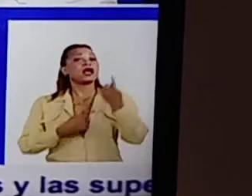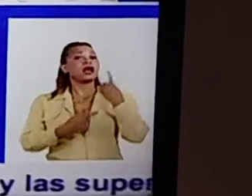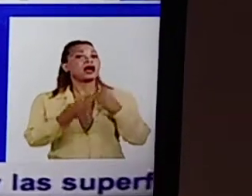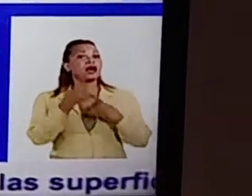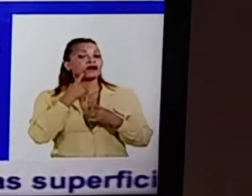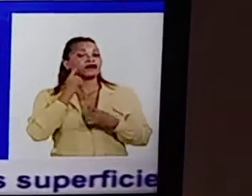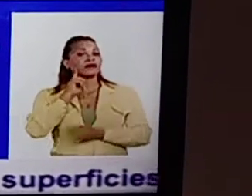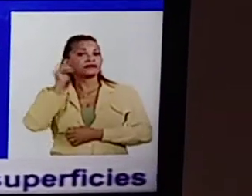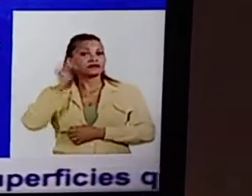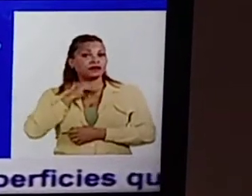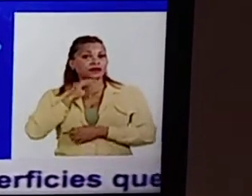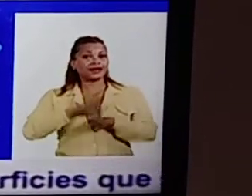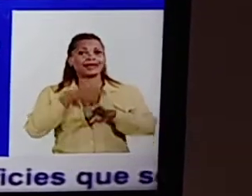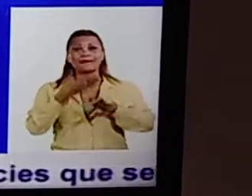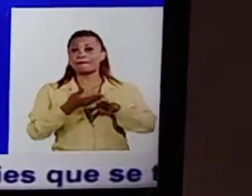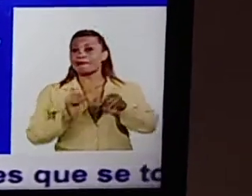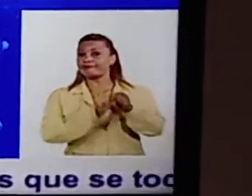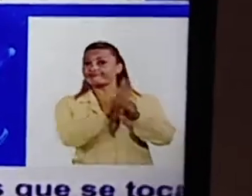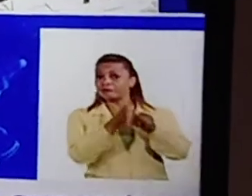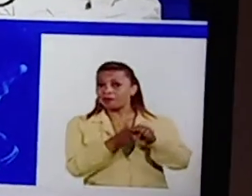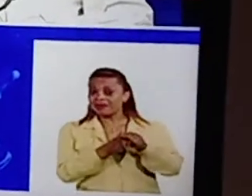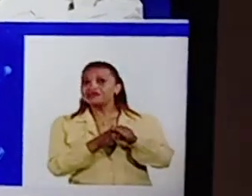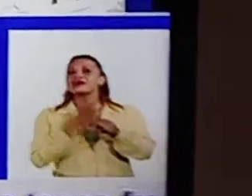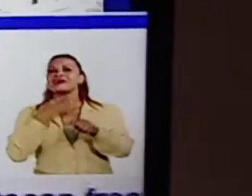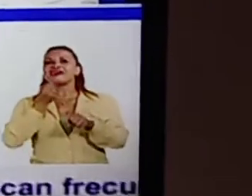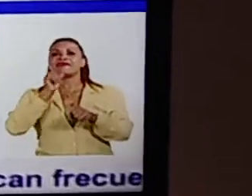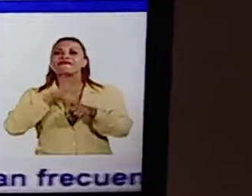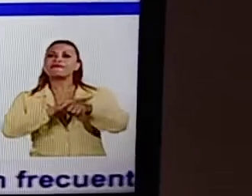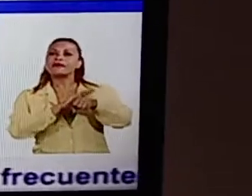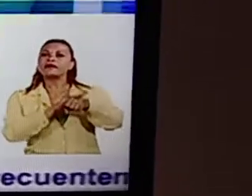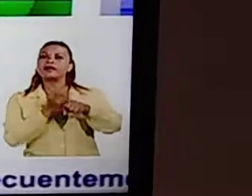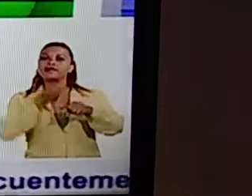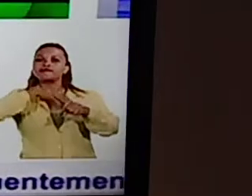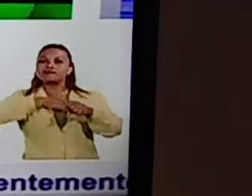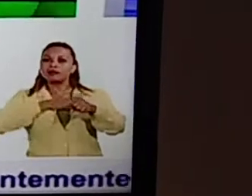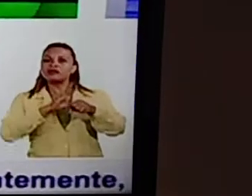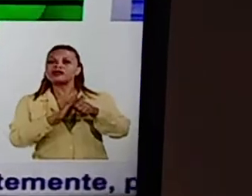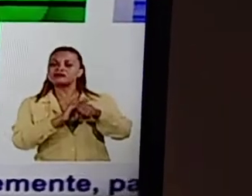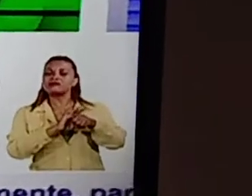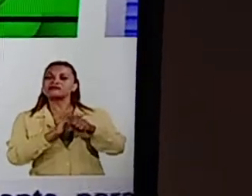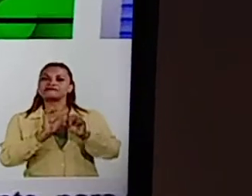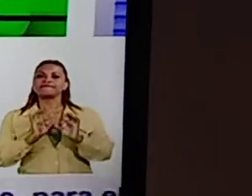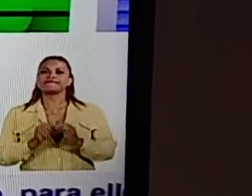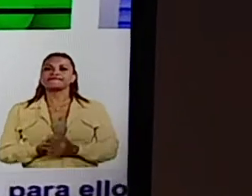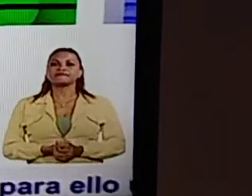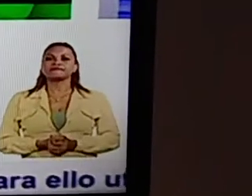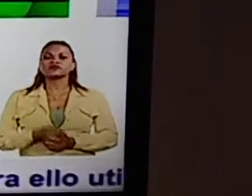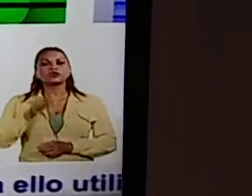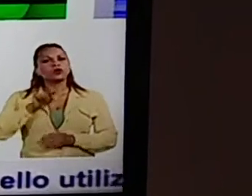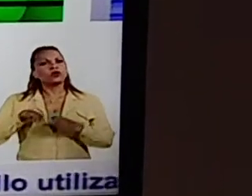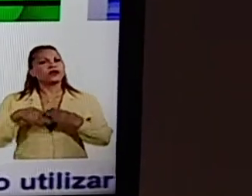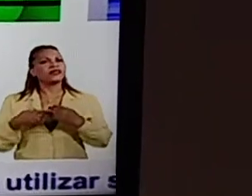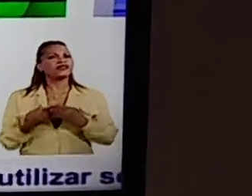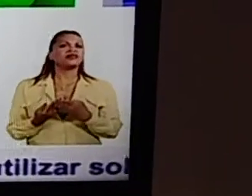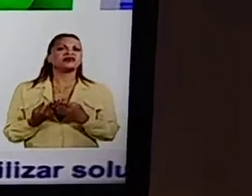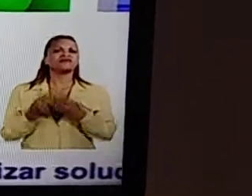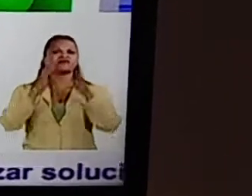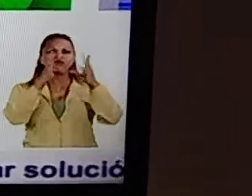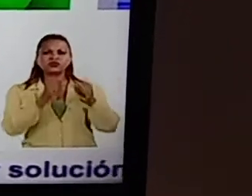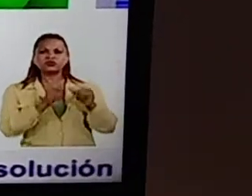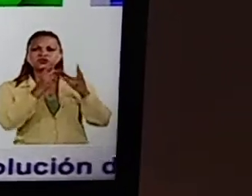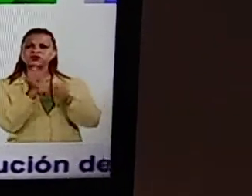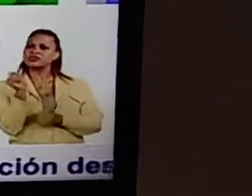secuelas que puede dejar la enfermedad. El día de hoy todavía con resultado mal, no podemos